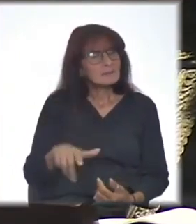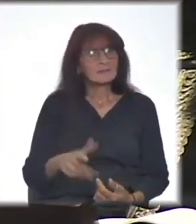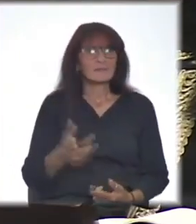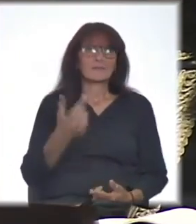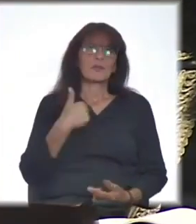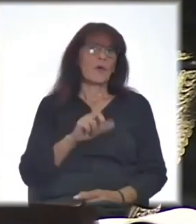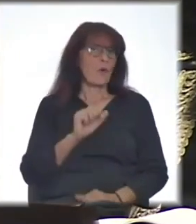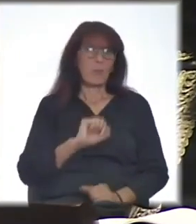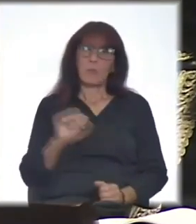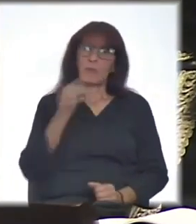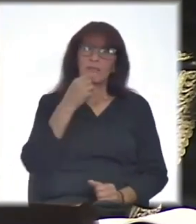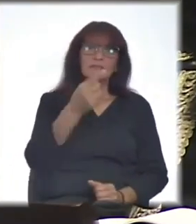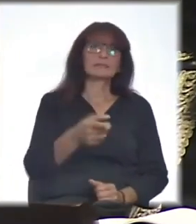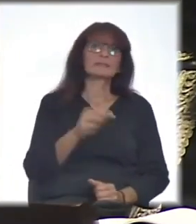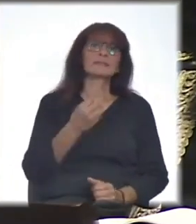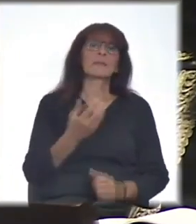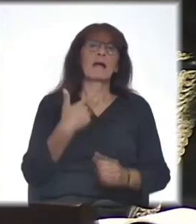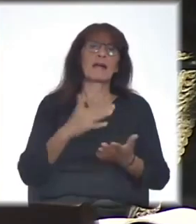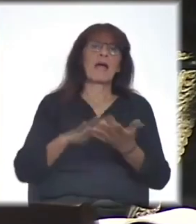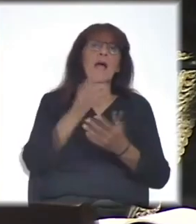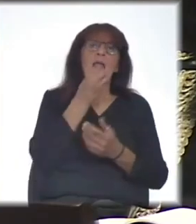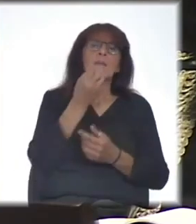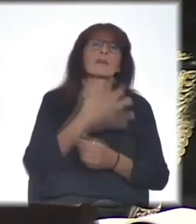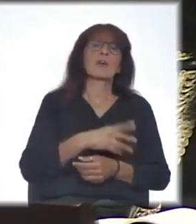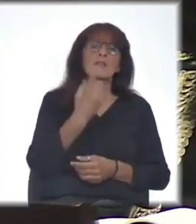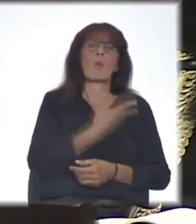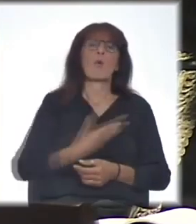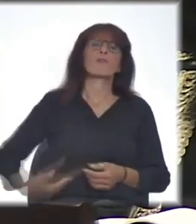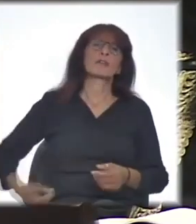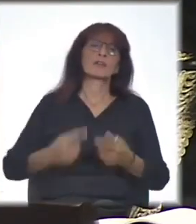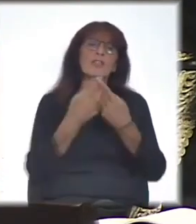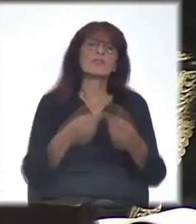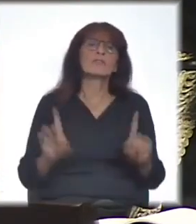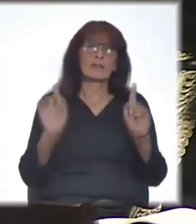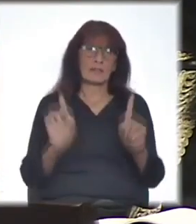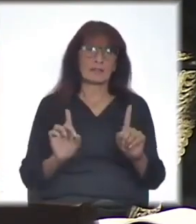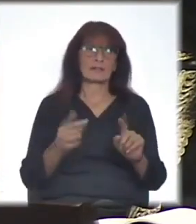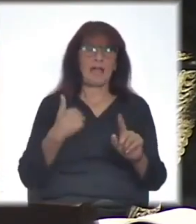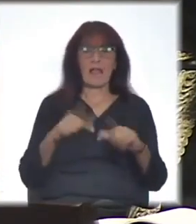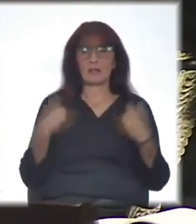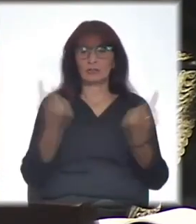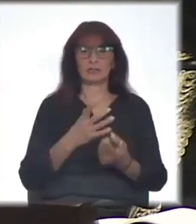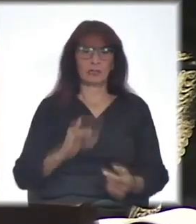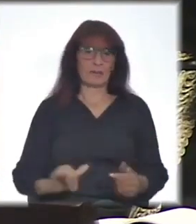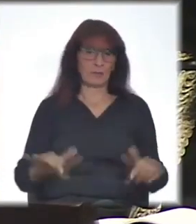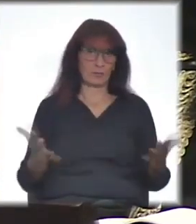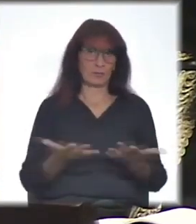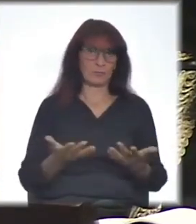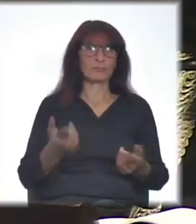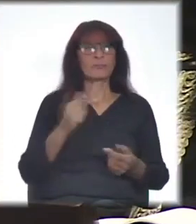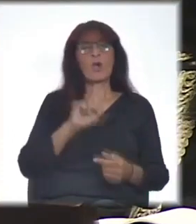No podemos concebir para nuestra nación otra forma de gobierno diferente a la que gozamos. No